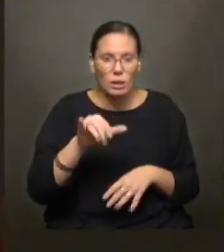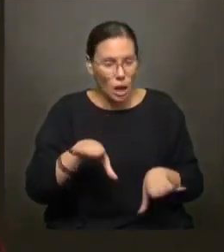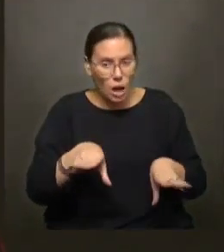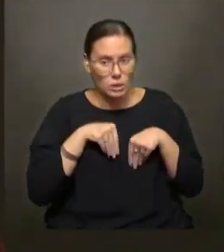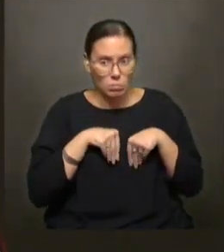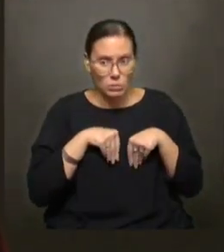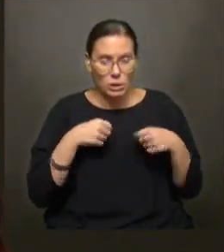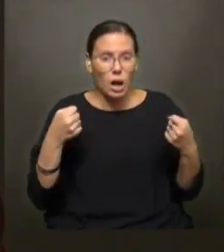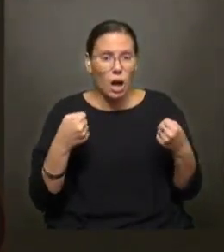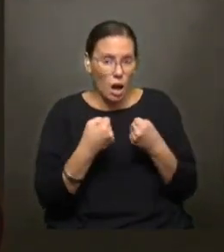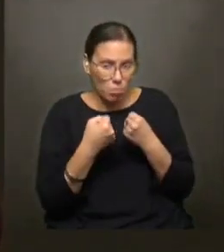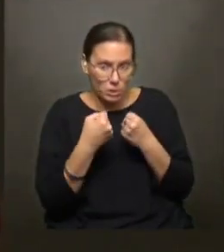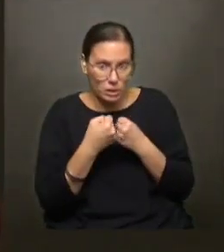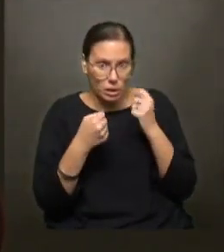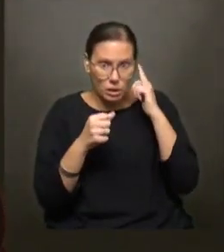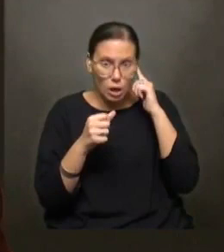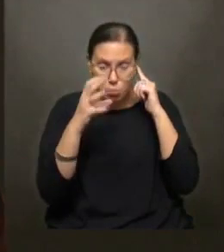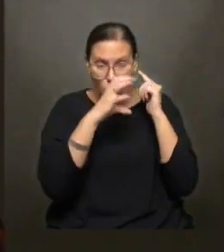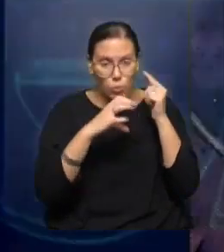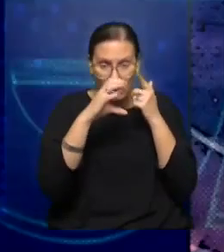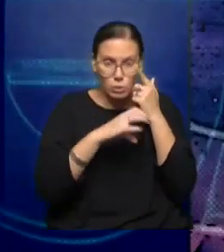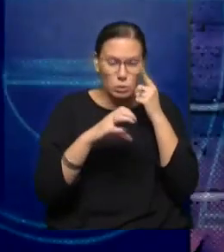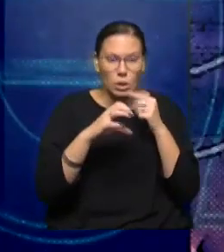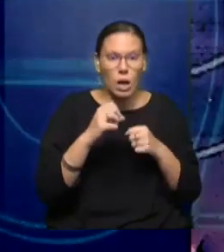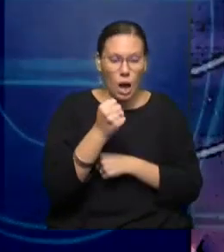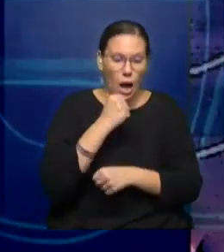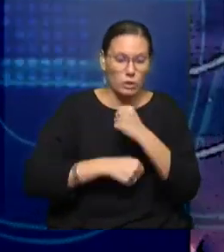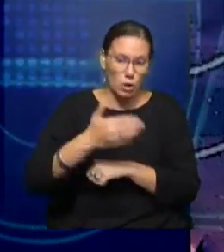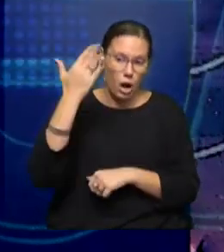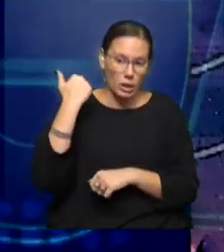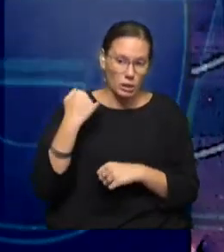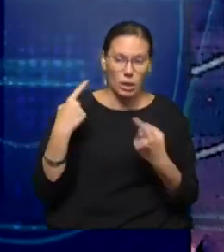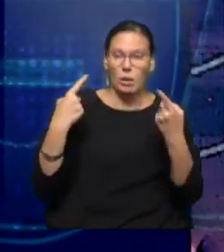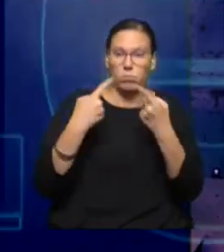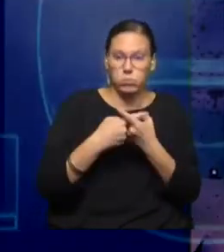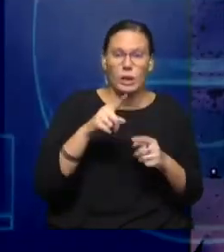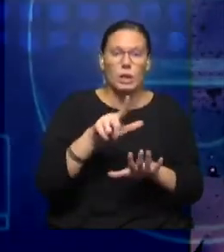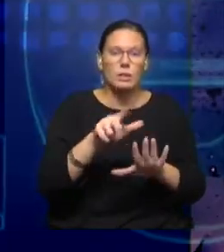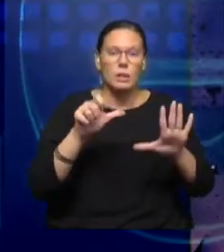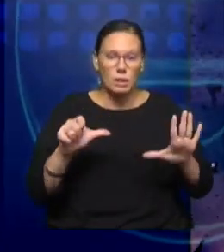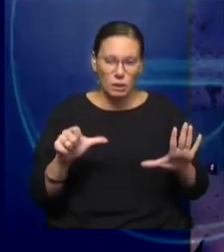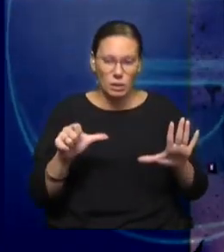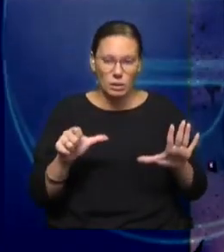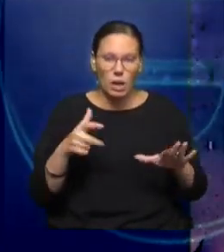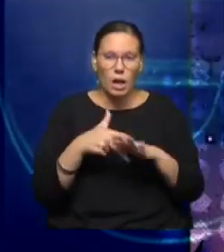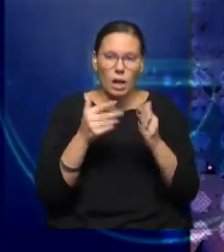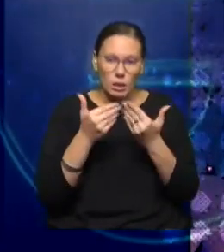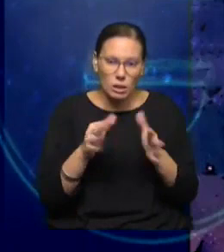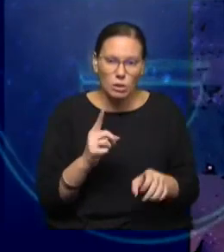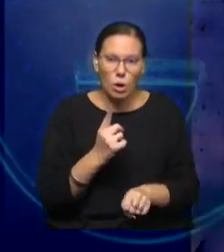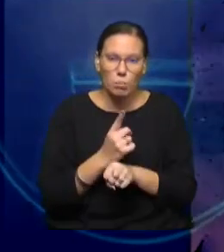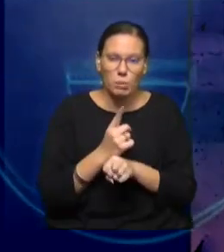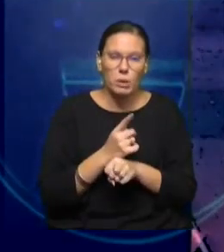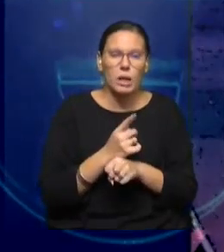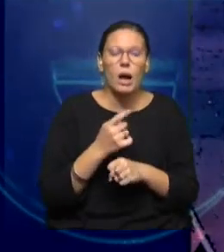la pelea evangelista que es una cosa muy curiosa el año antes de la pelea en el 76 se estrenó la primera Rocky